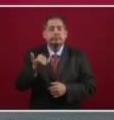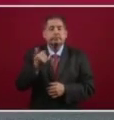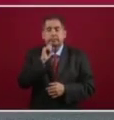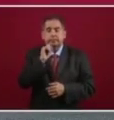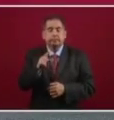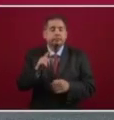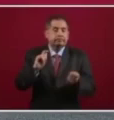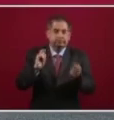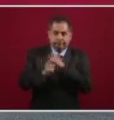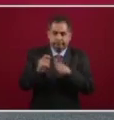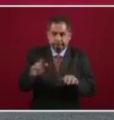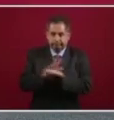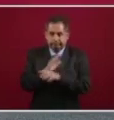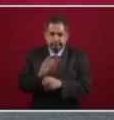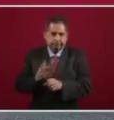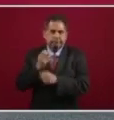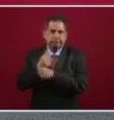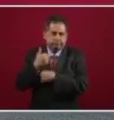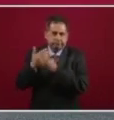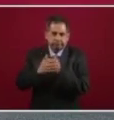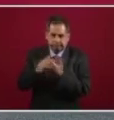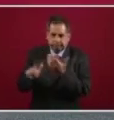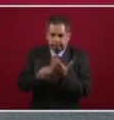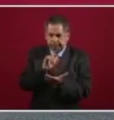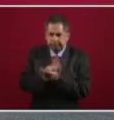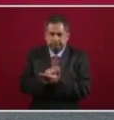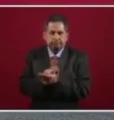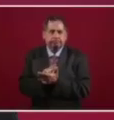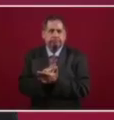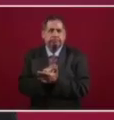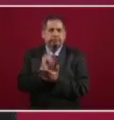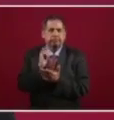un cambio en las leyes